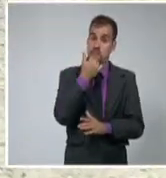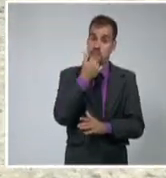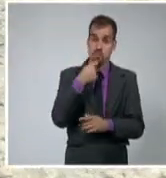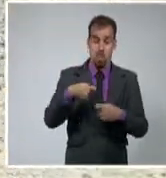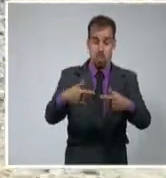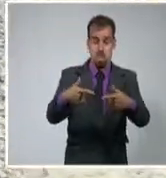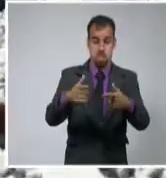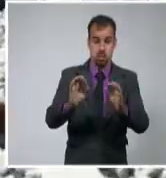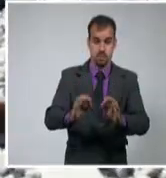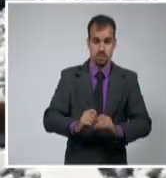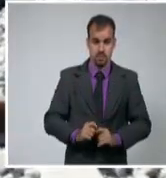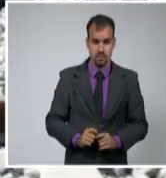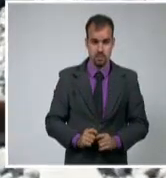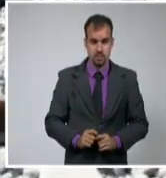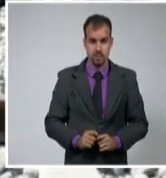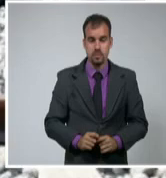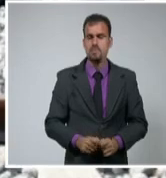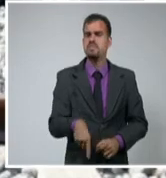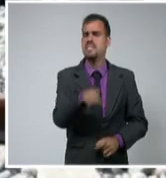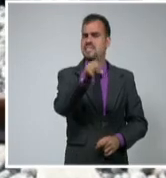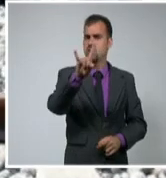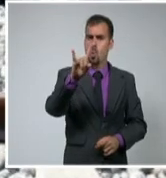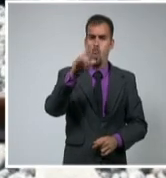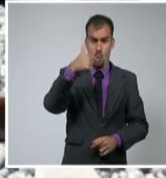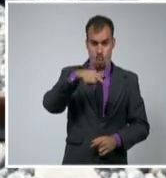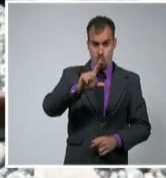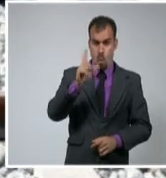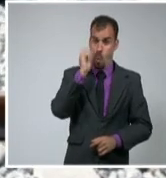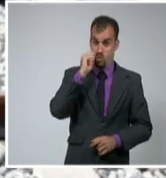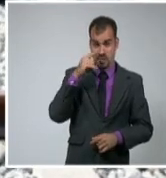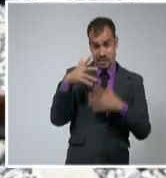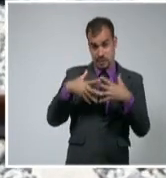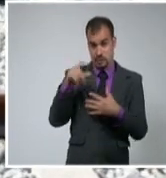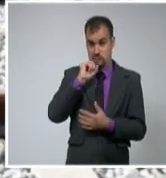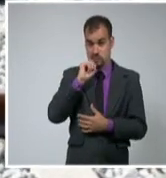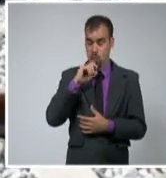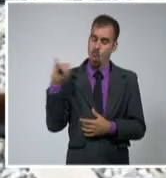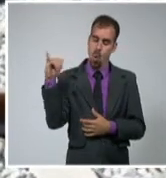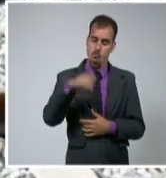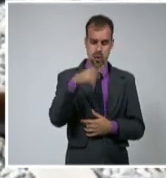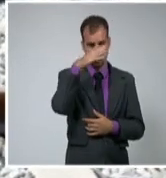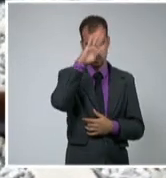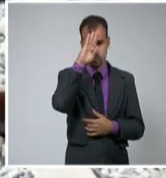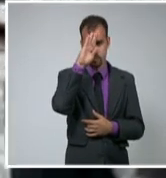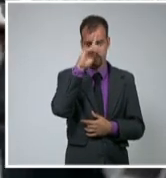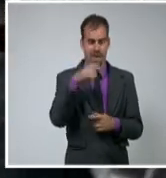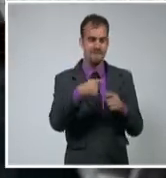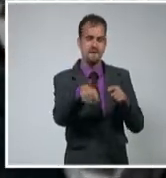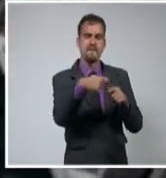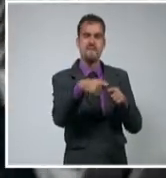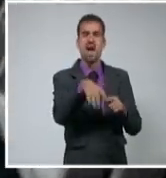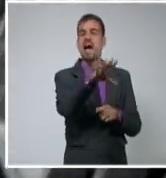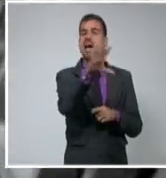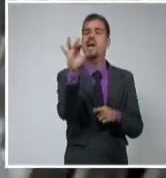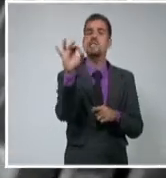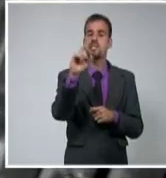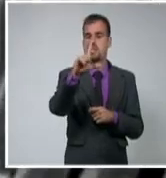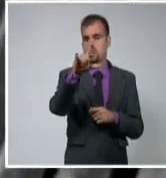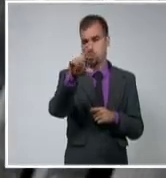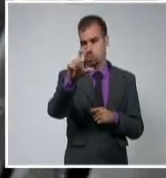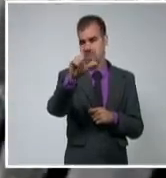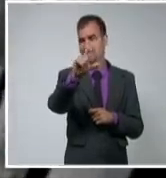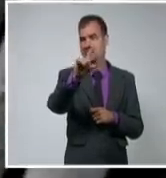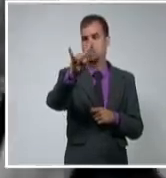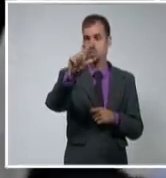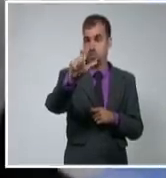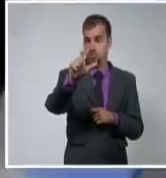el ciudadano Vela Reyes viajó a Cuba y le entregó a Miguel Ángel Rodríguez Batista la suma de $500 cubanos convertibles, ya que este no